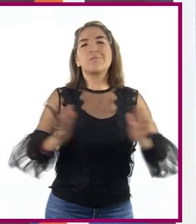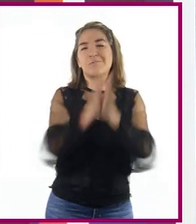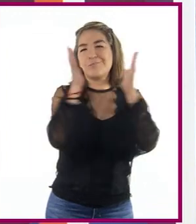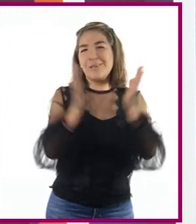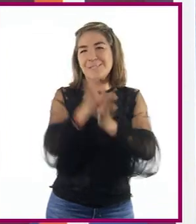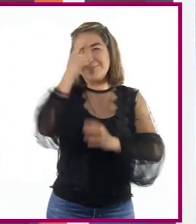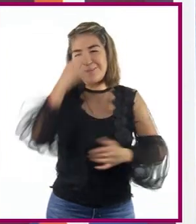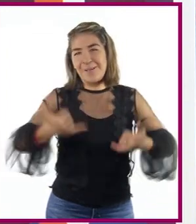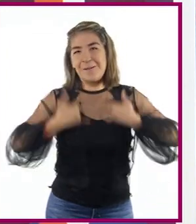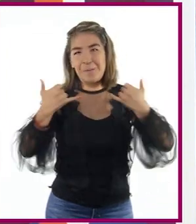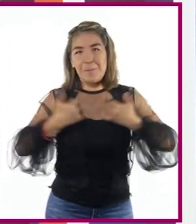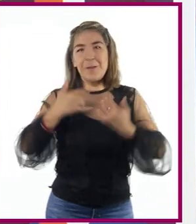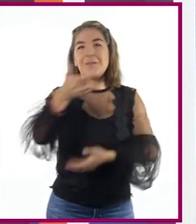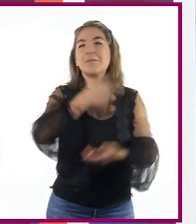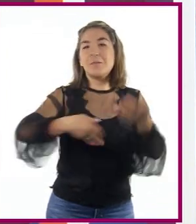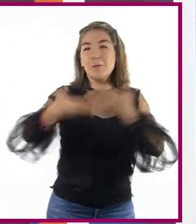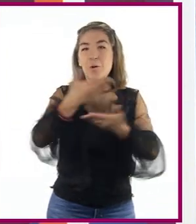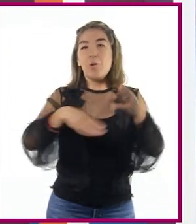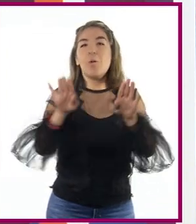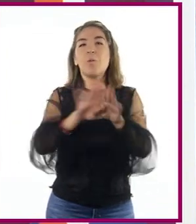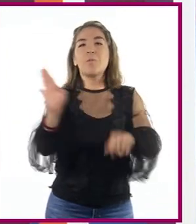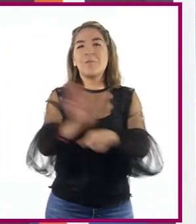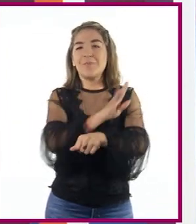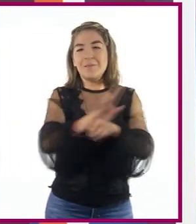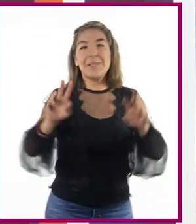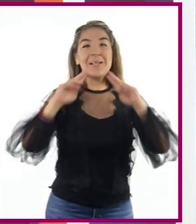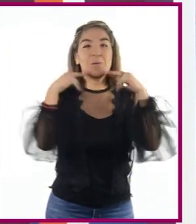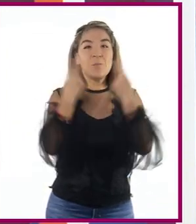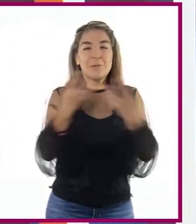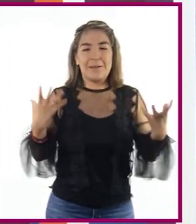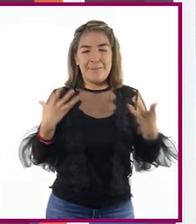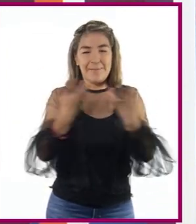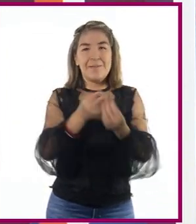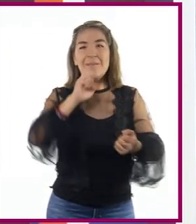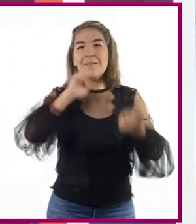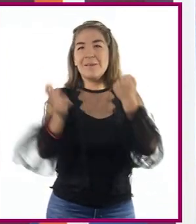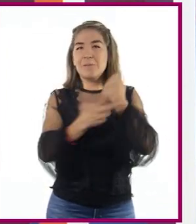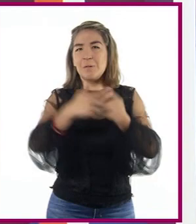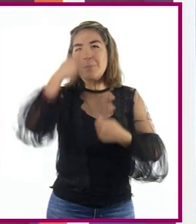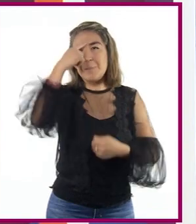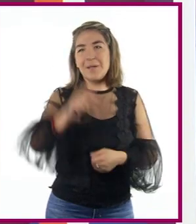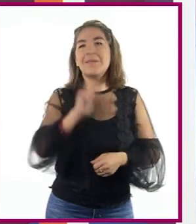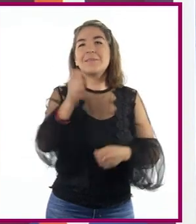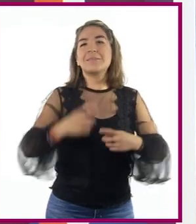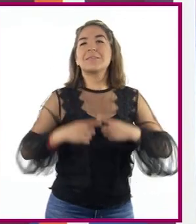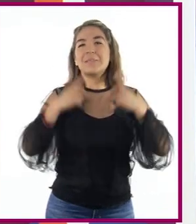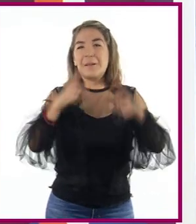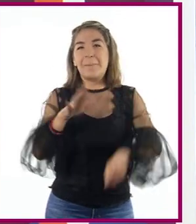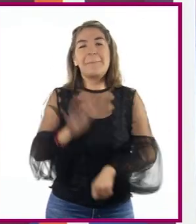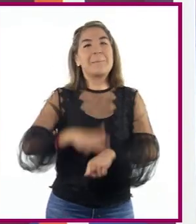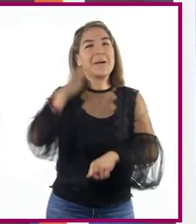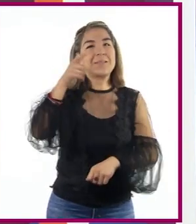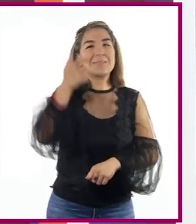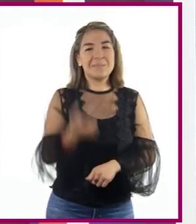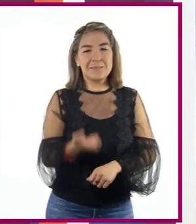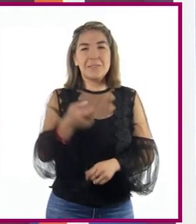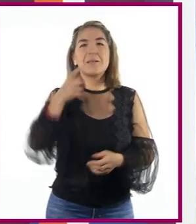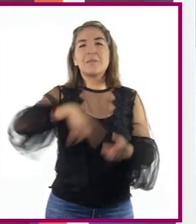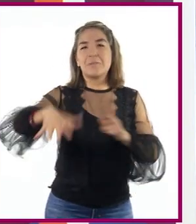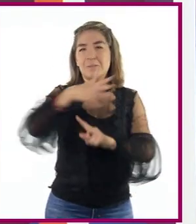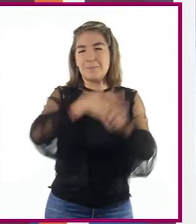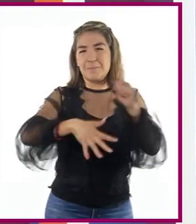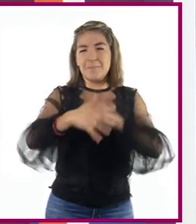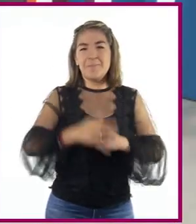jóvenes que se habrían beneficiado de la unificación europea, garantizando una mayor estabilidad al